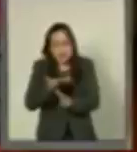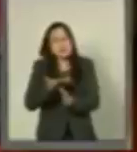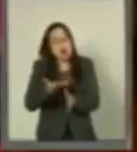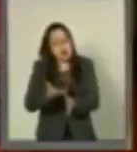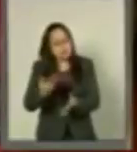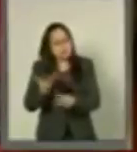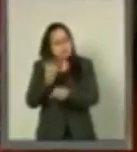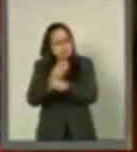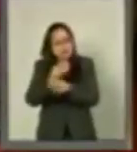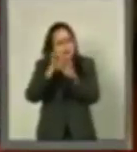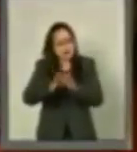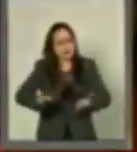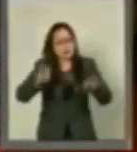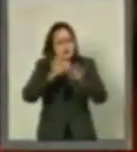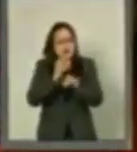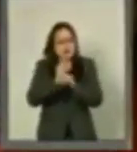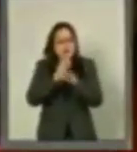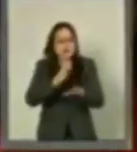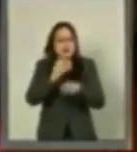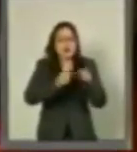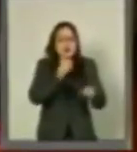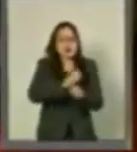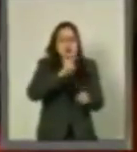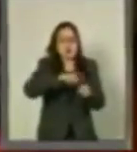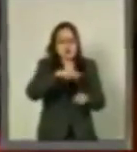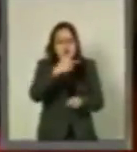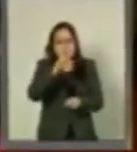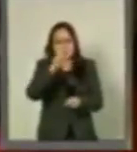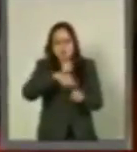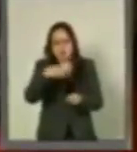2013, 2014 y 2015 baja